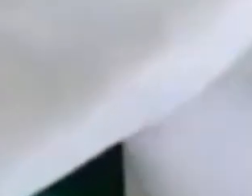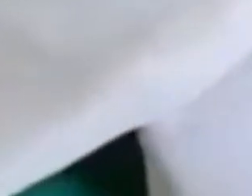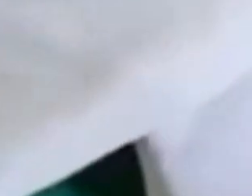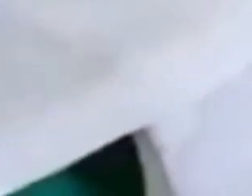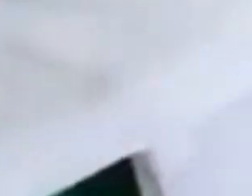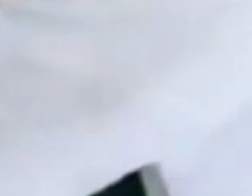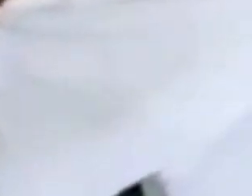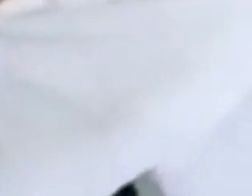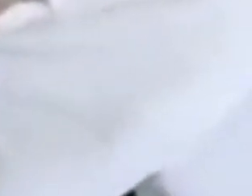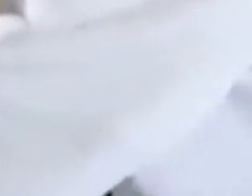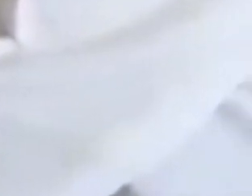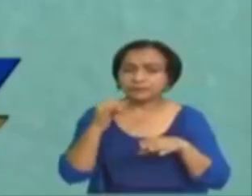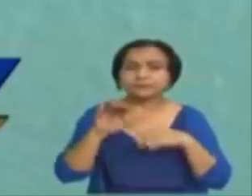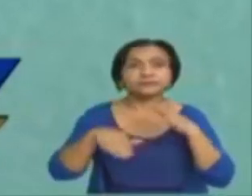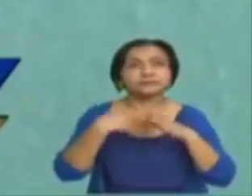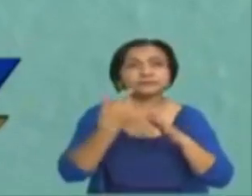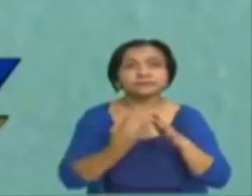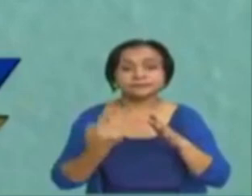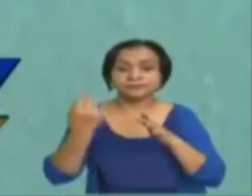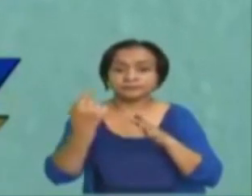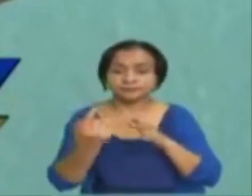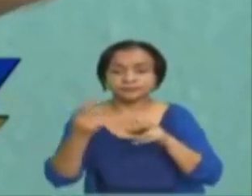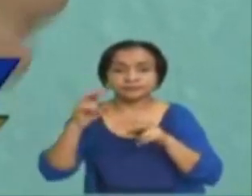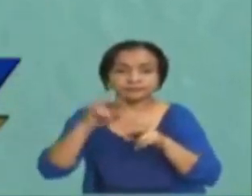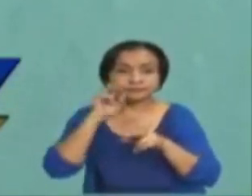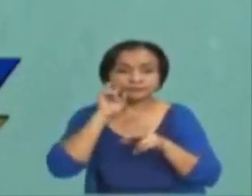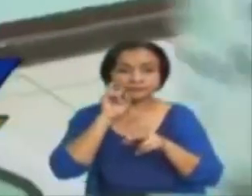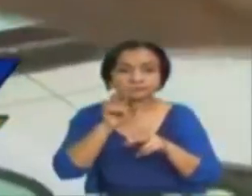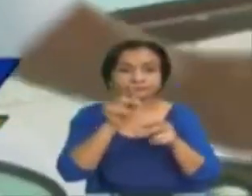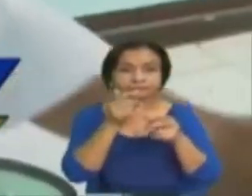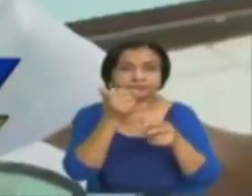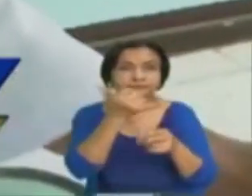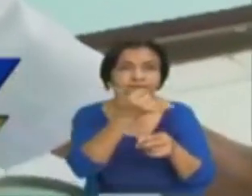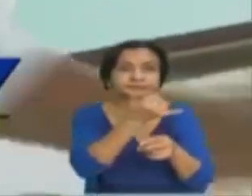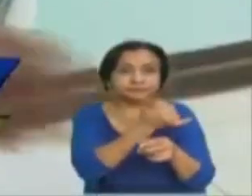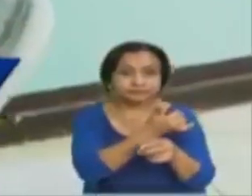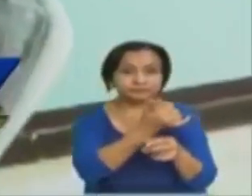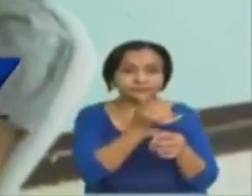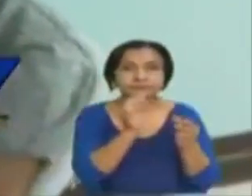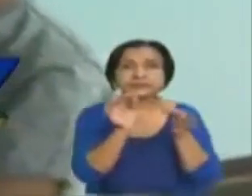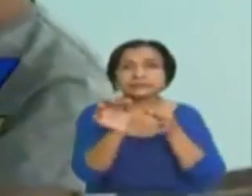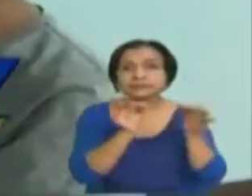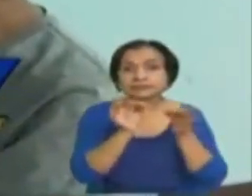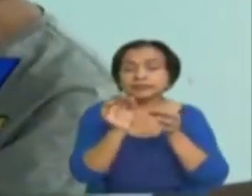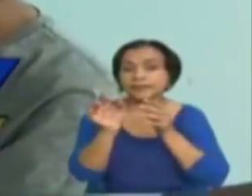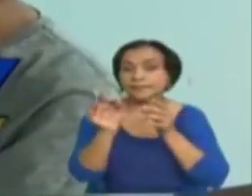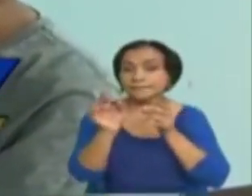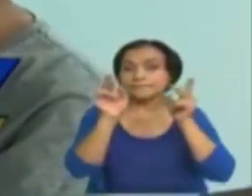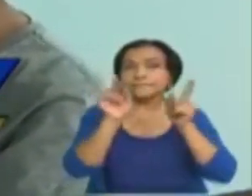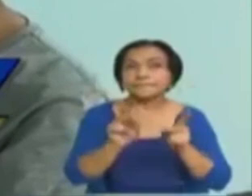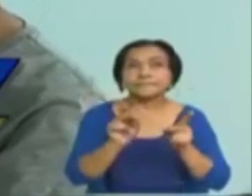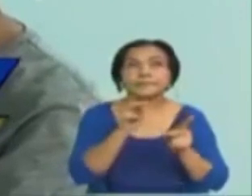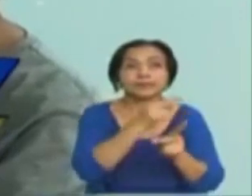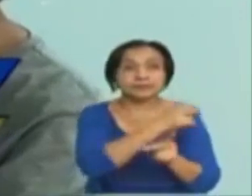primera inmunización. La Sputnik V es el inoculante que se está aplicando a la población nicaragüense. La vocera